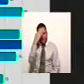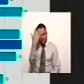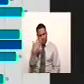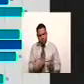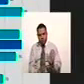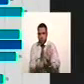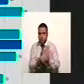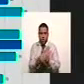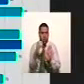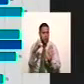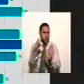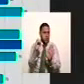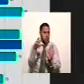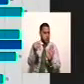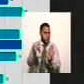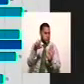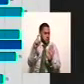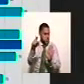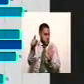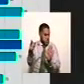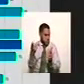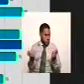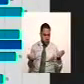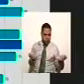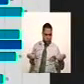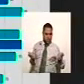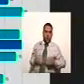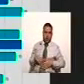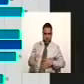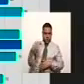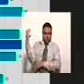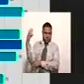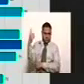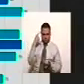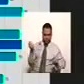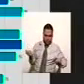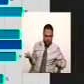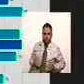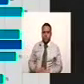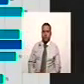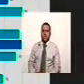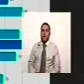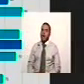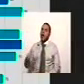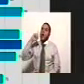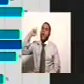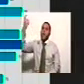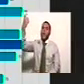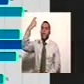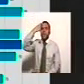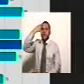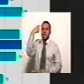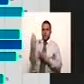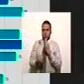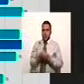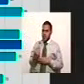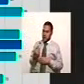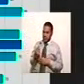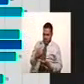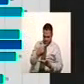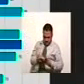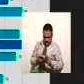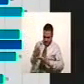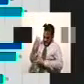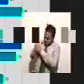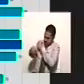Entonces, los COMPES de logística que tiene este país dicen que el gobierno debió haber adoptado hace 3 años